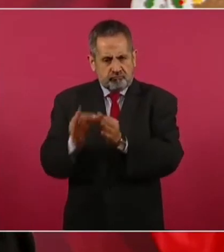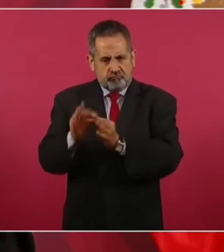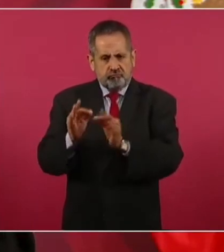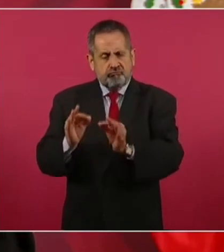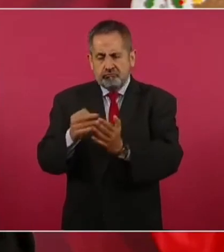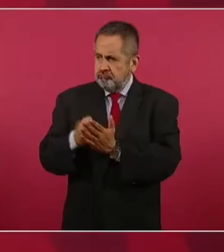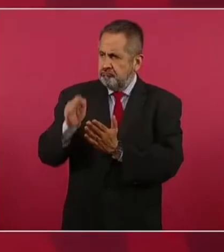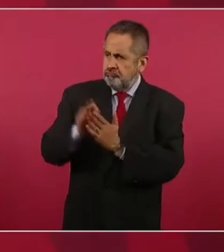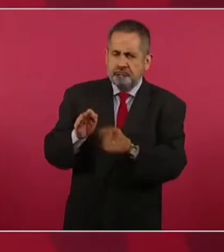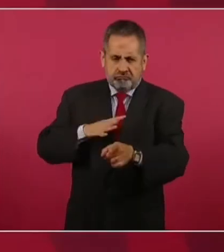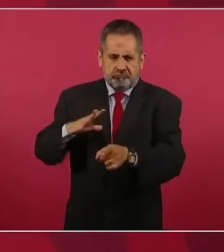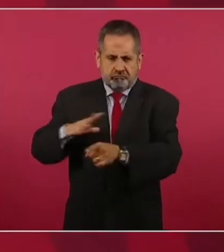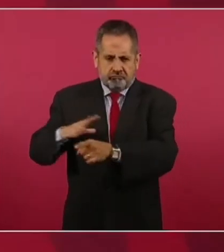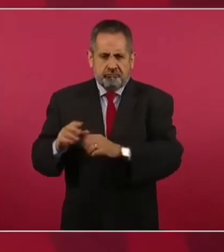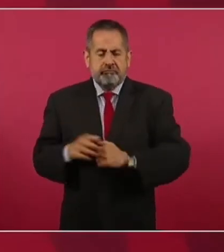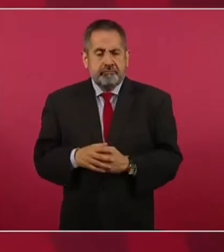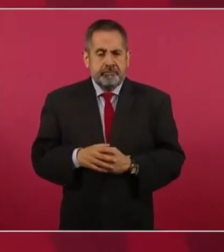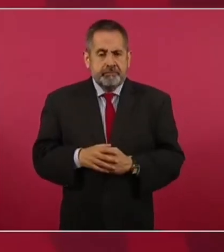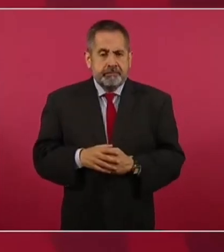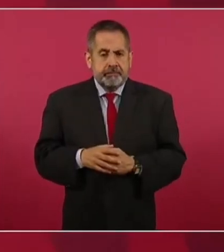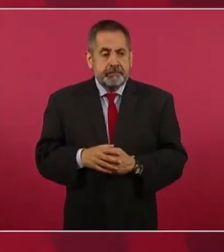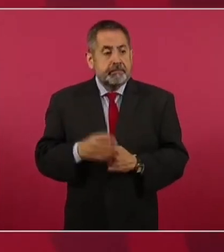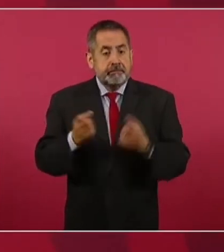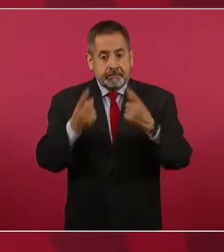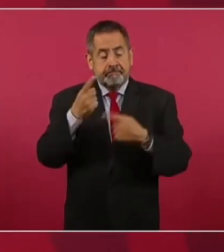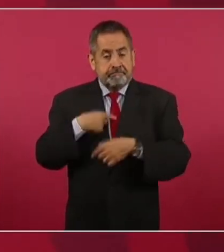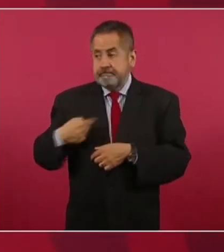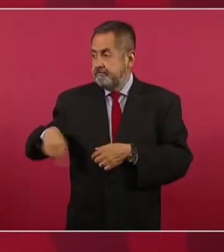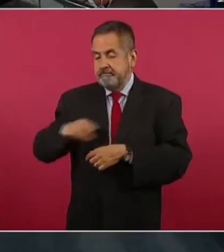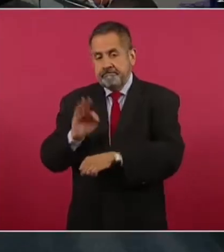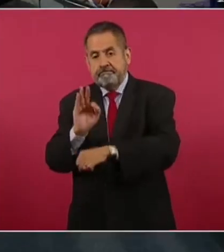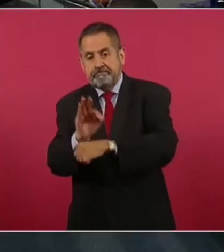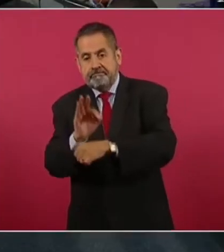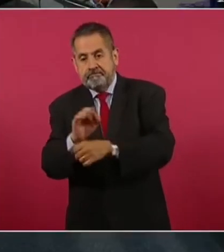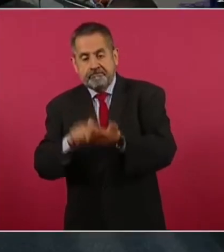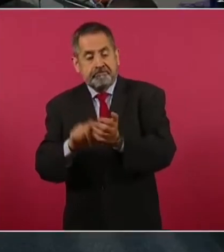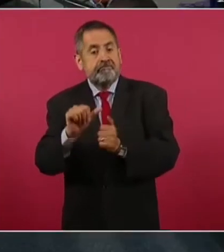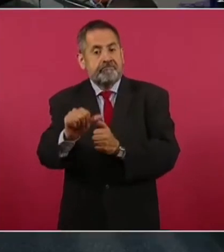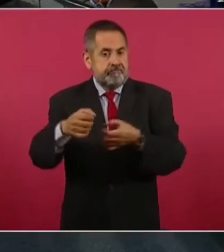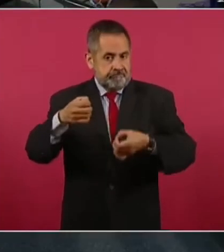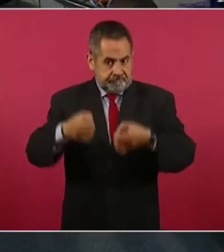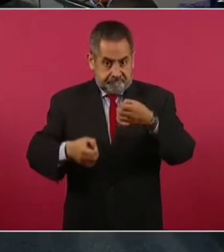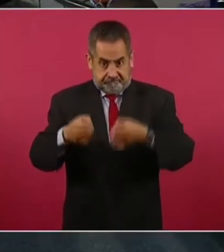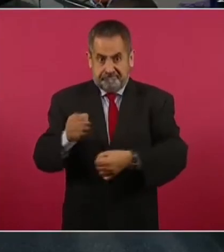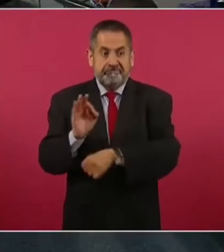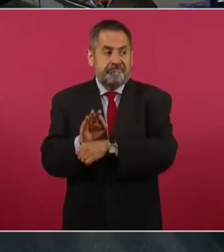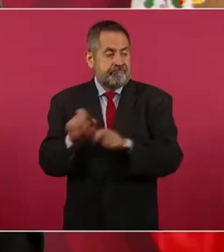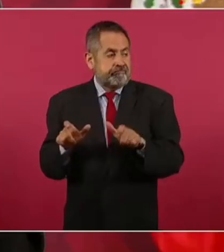y valiente. Nosotros les damos protección a jueces,